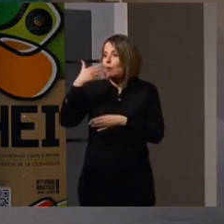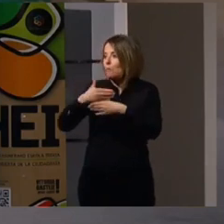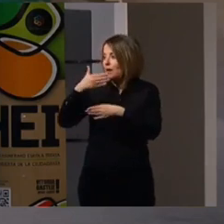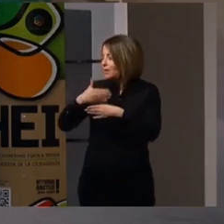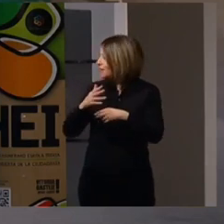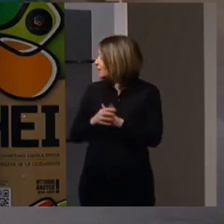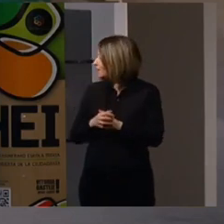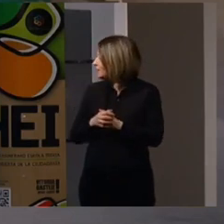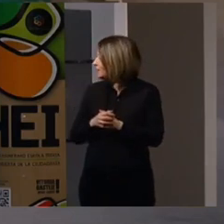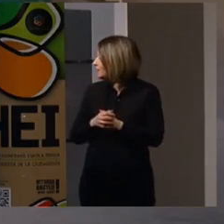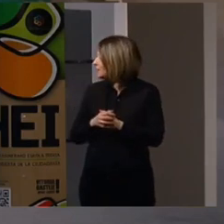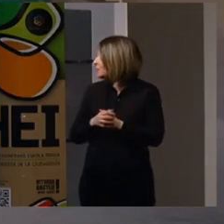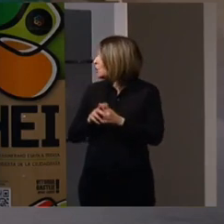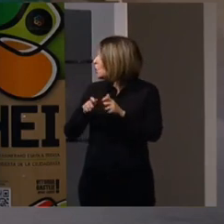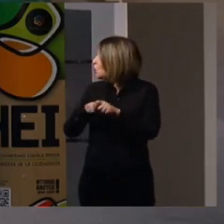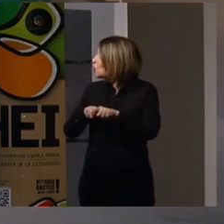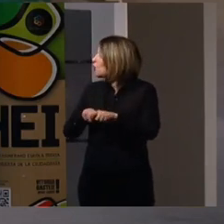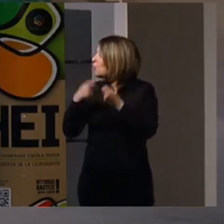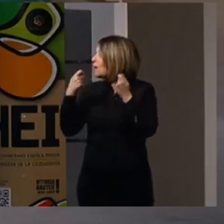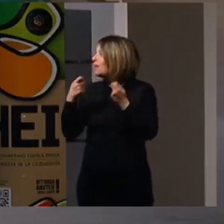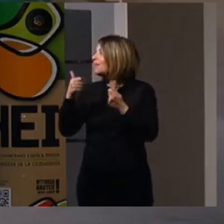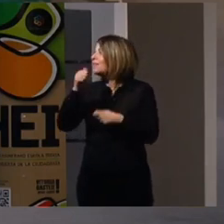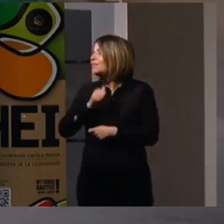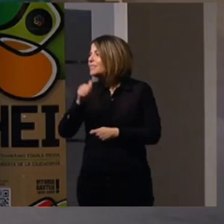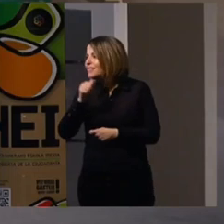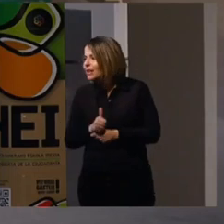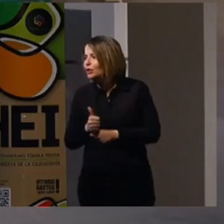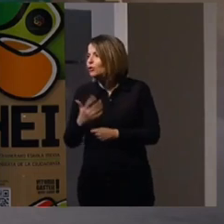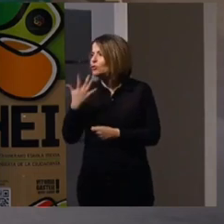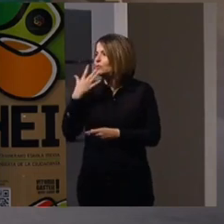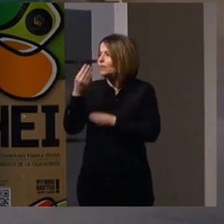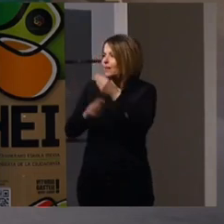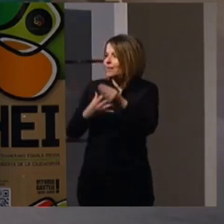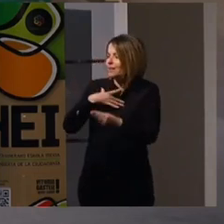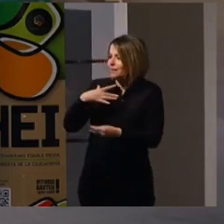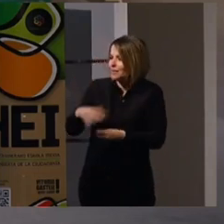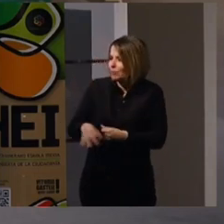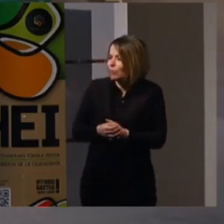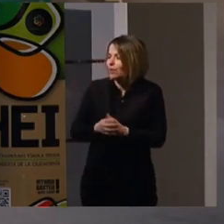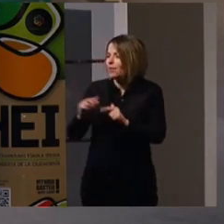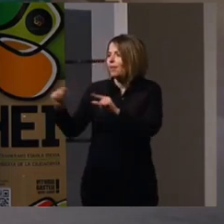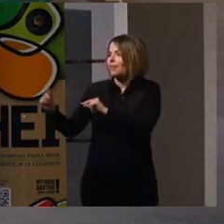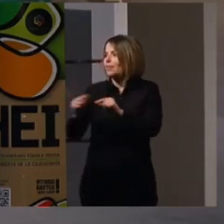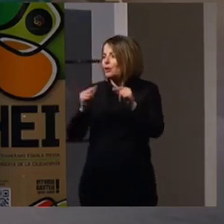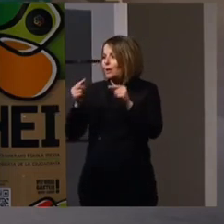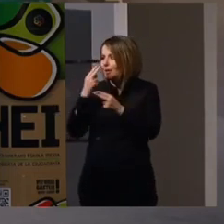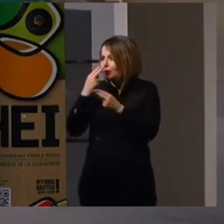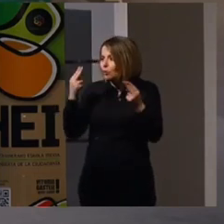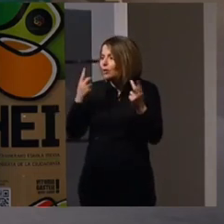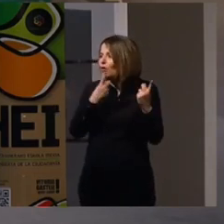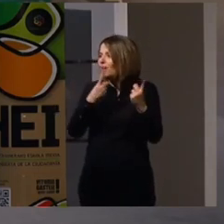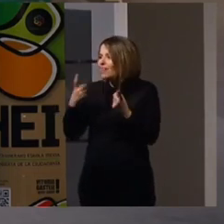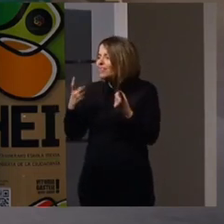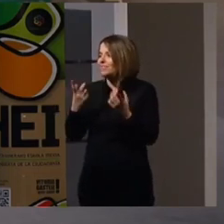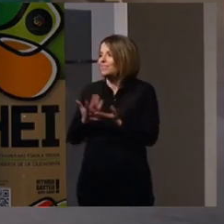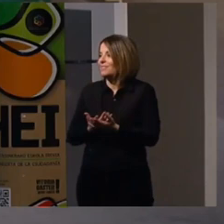barreras. ¿Cómo rompemos también un poco esa resignación, si se puede romper? ¿Cómo abrimos el debate público de la necesidad